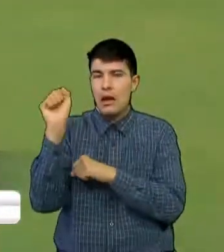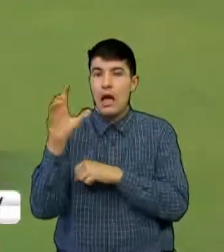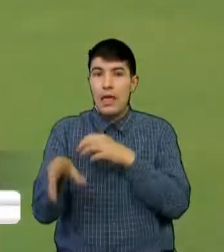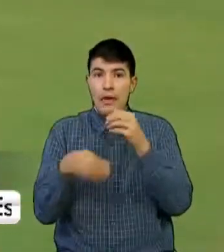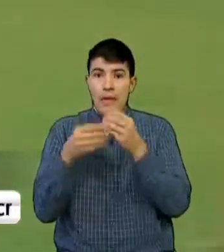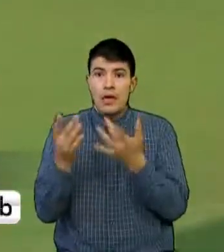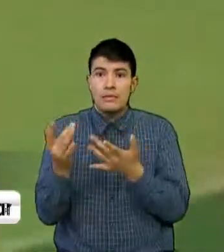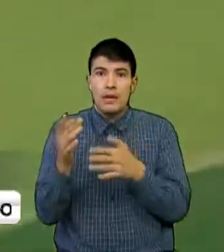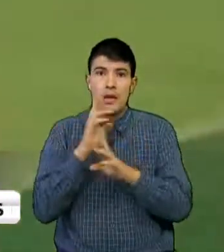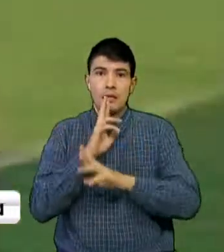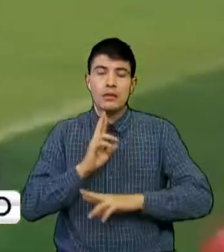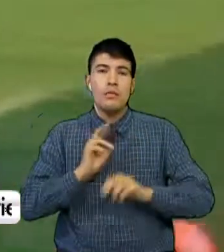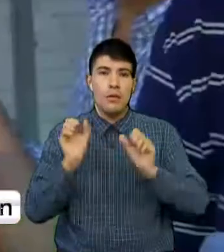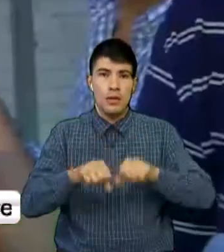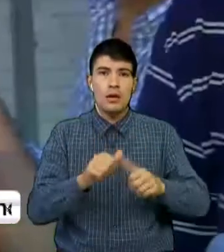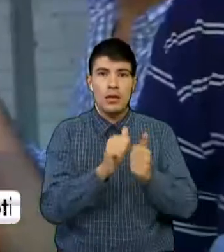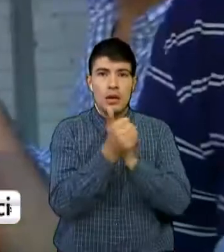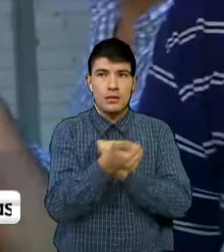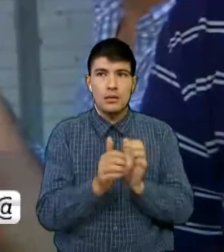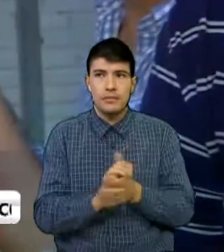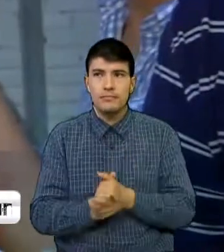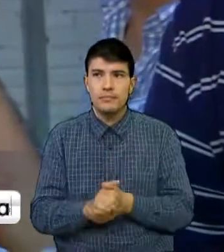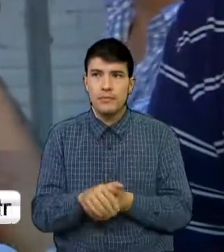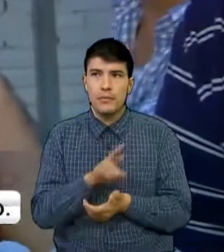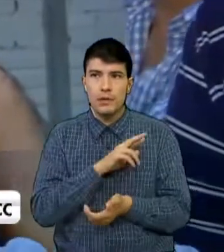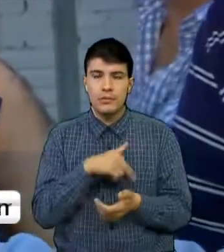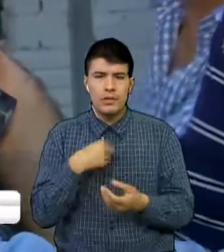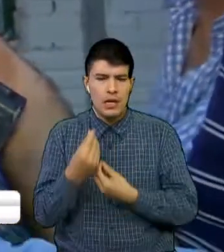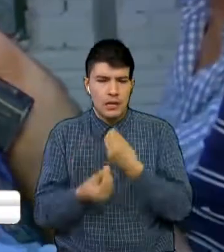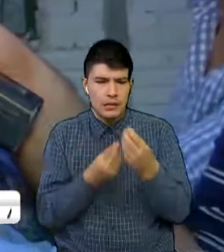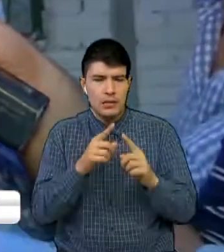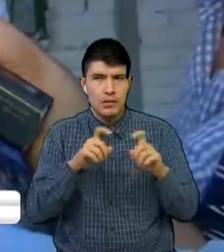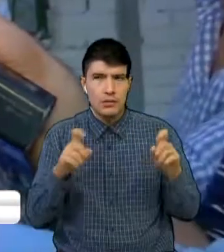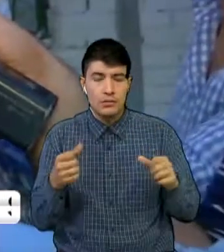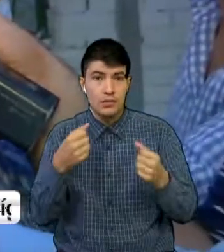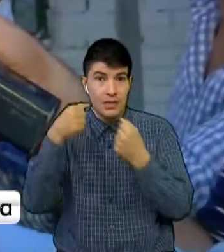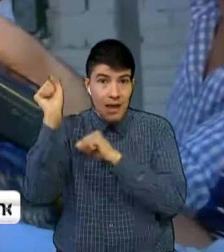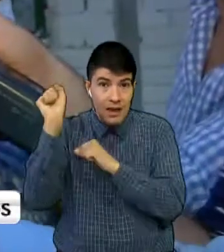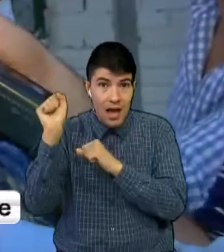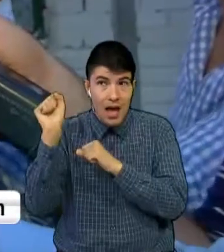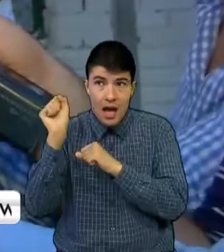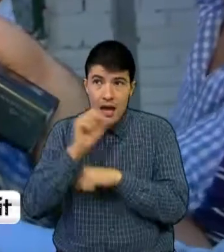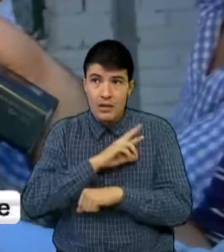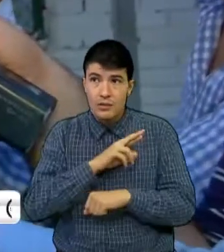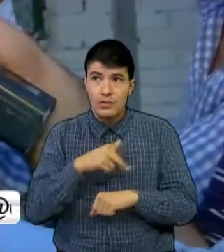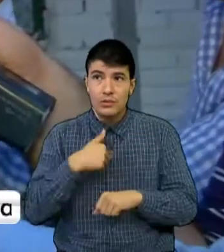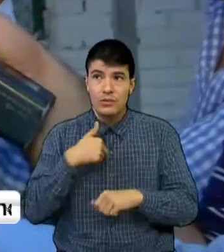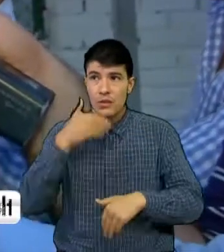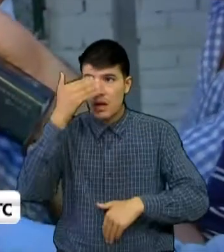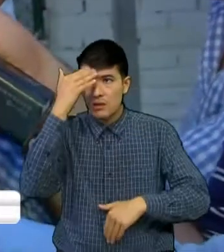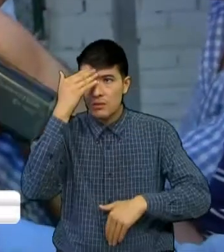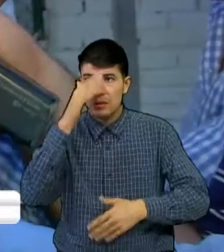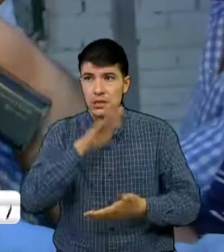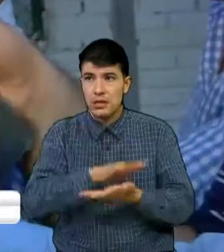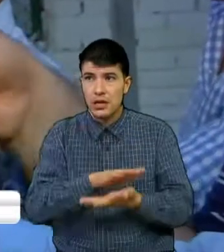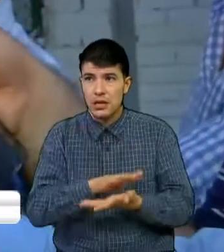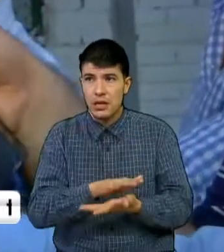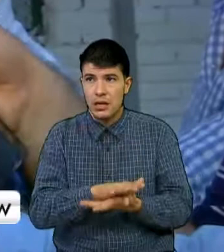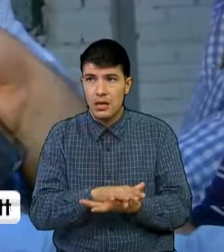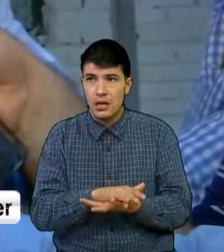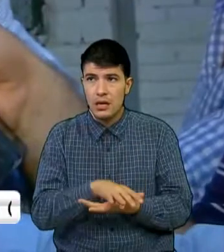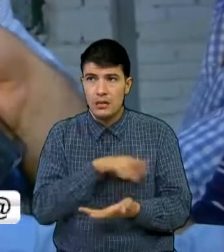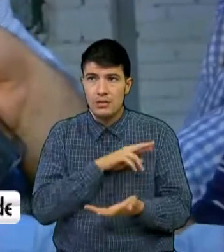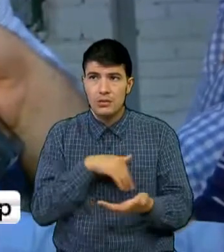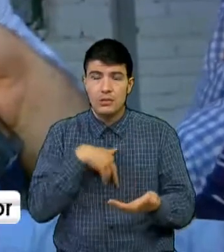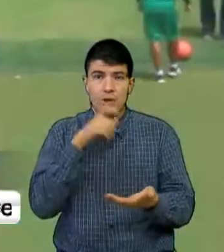esperar resultados para poder clasificar haciendo las cosas de ganar nos quede que carla conciencia tranquila' que lo que